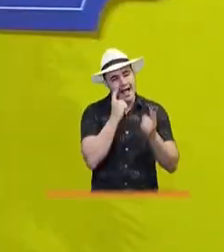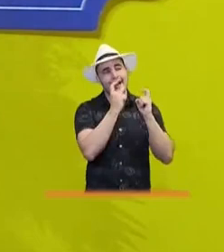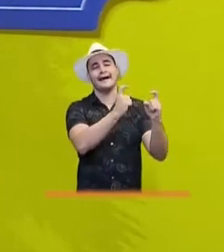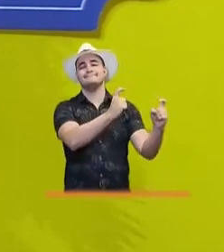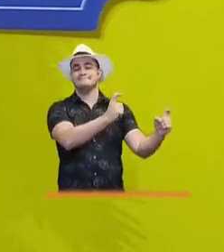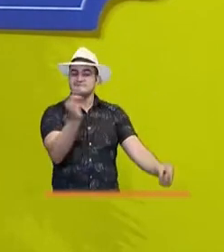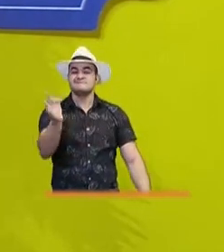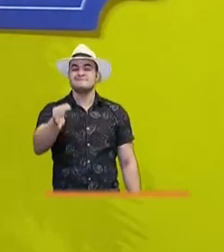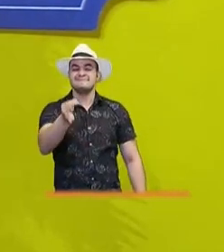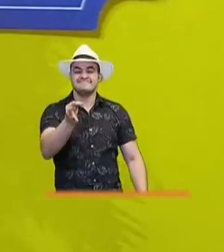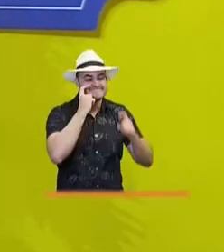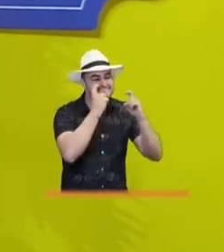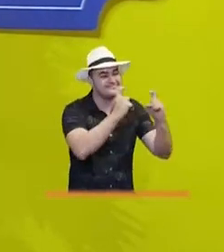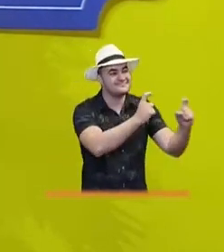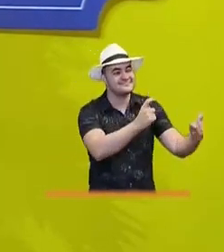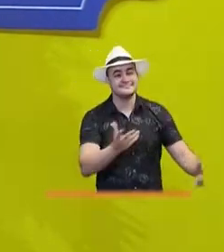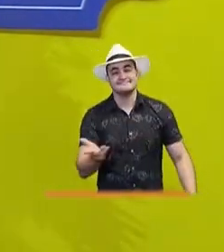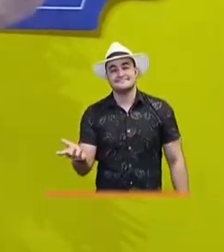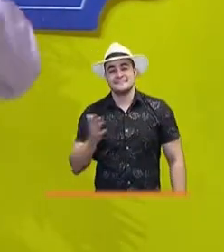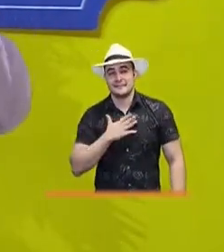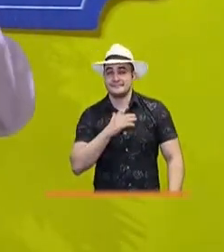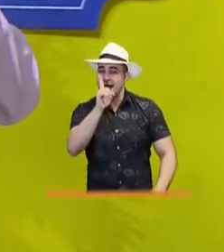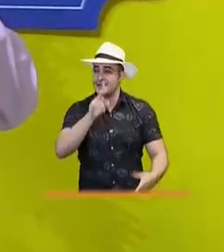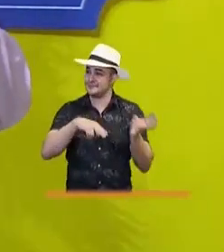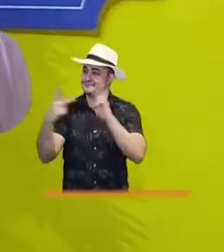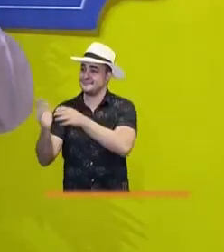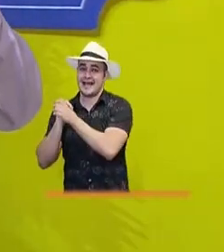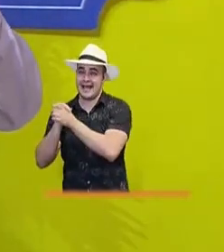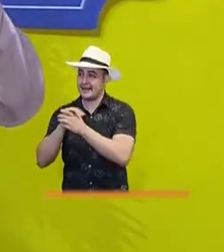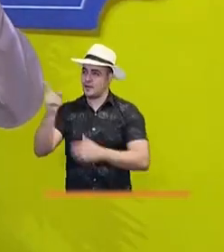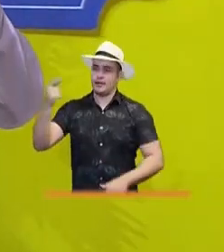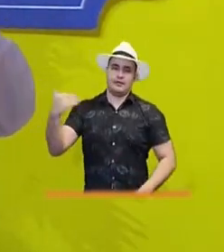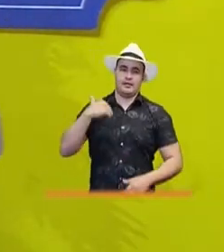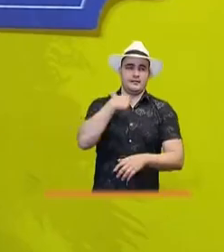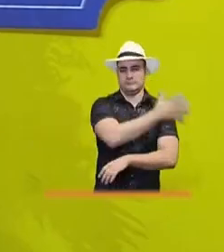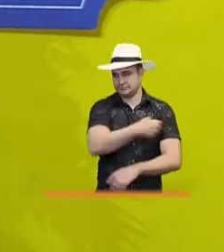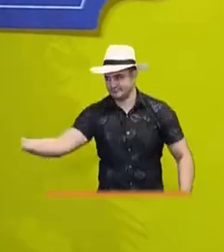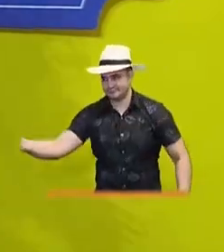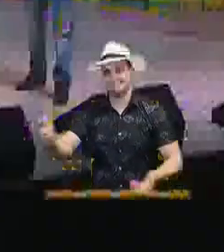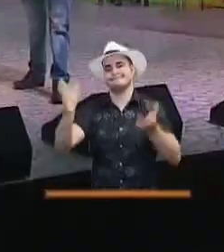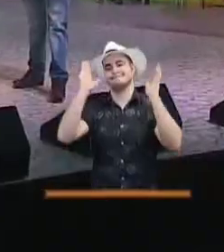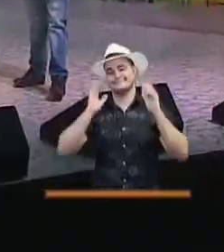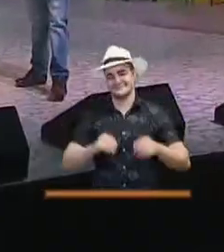sucedió, pero es que por un amigo él fue el que me la quitó.